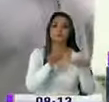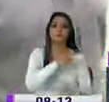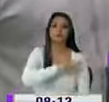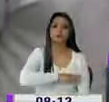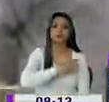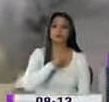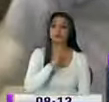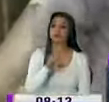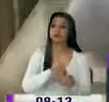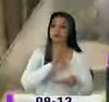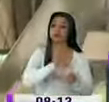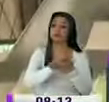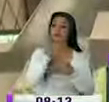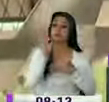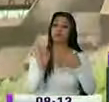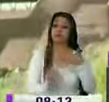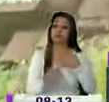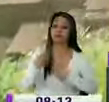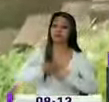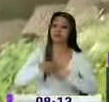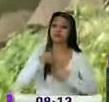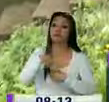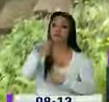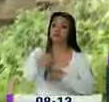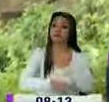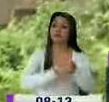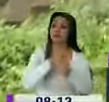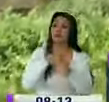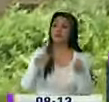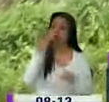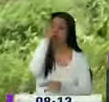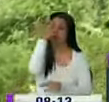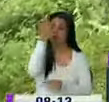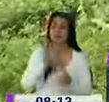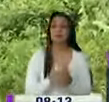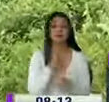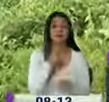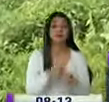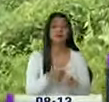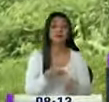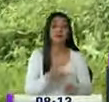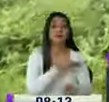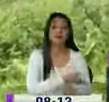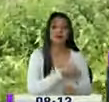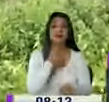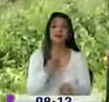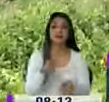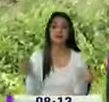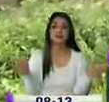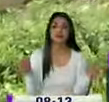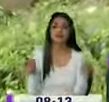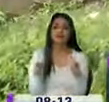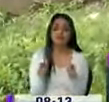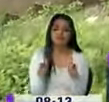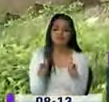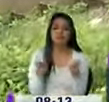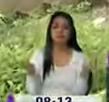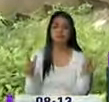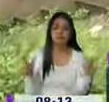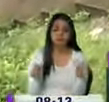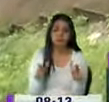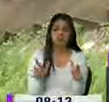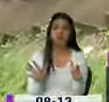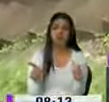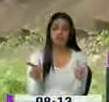pueden incluir al presupuesto participativo del siguiente año, pero ¿por qué? Porque nos dicen que ese es un pedazo,